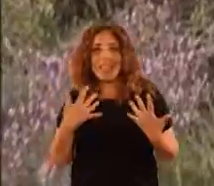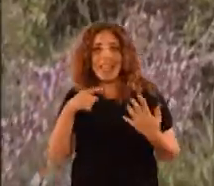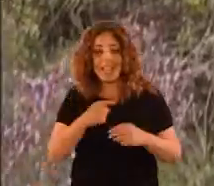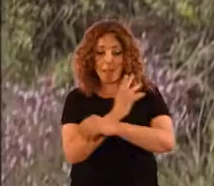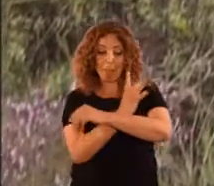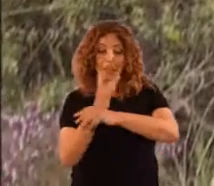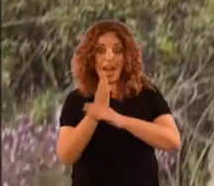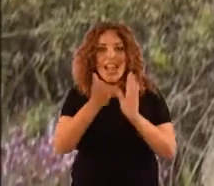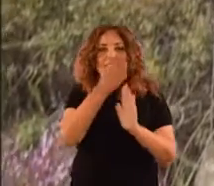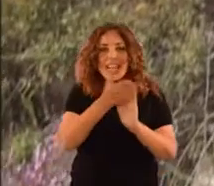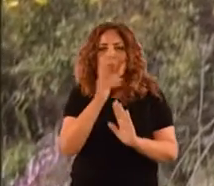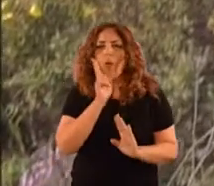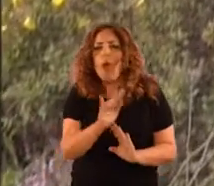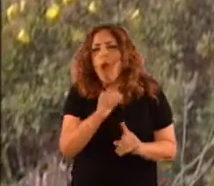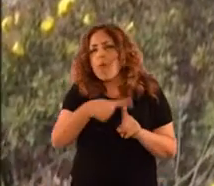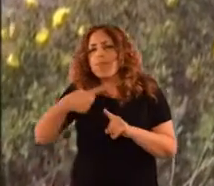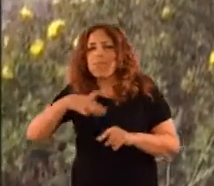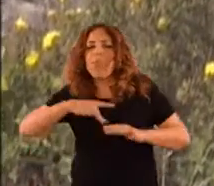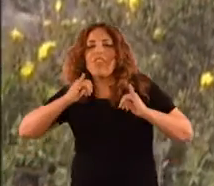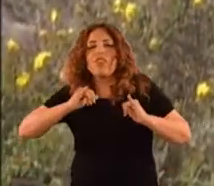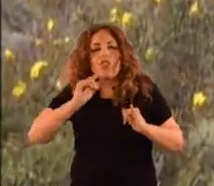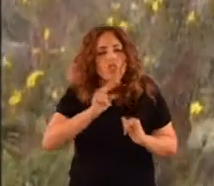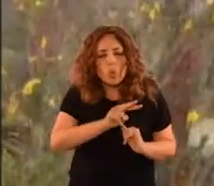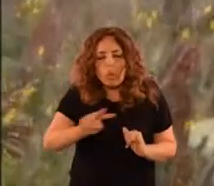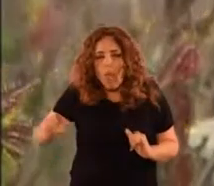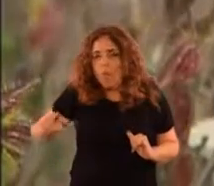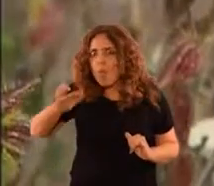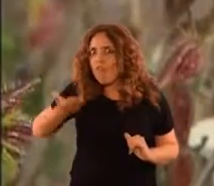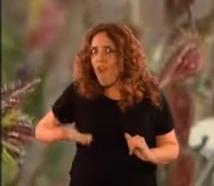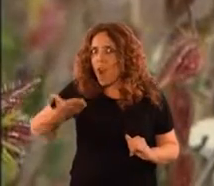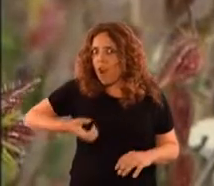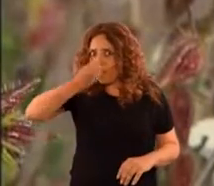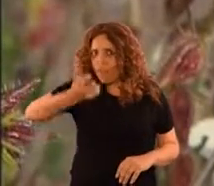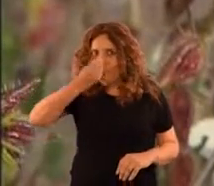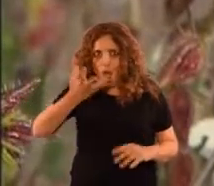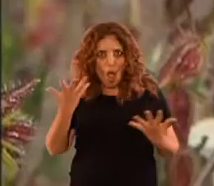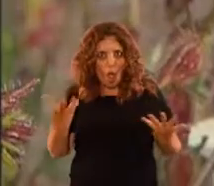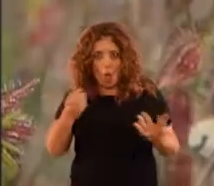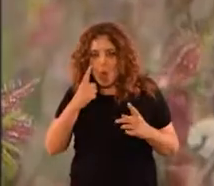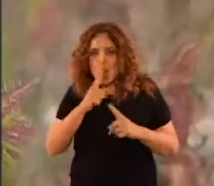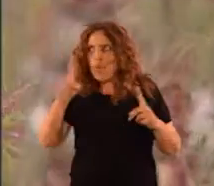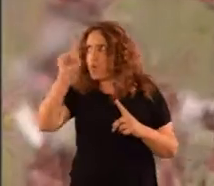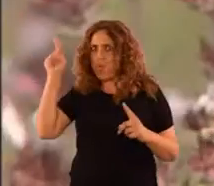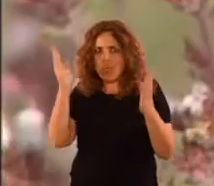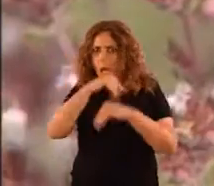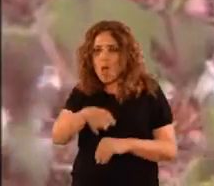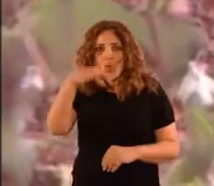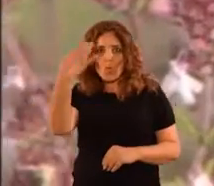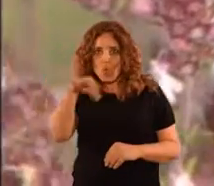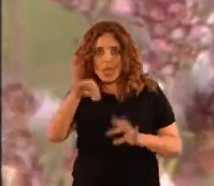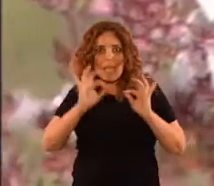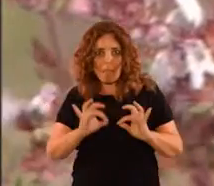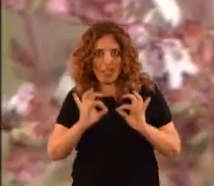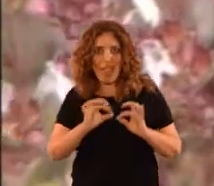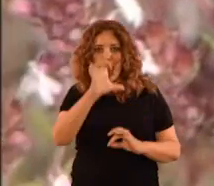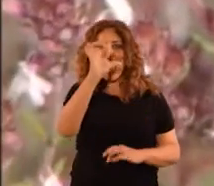En esta estación, los matorrales del yeso nos ofrecen la posibilidad de disfrutar de auténticas joyas botánicas, prácticamente